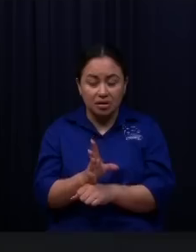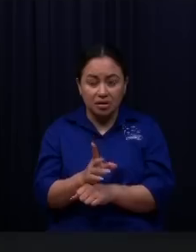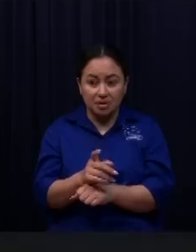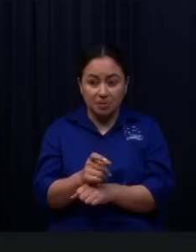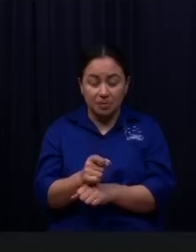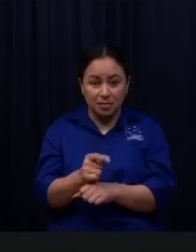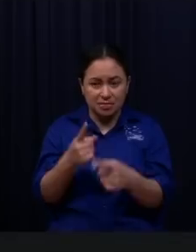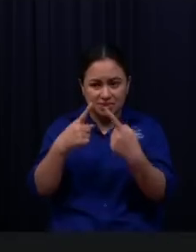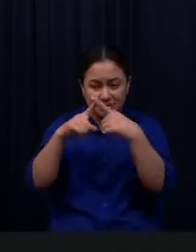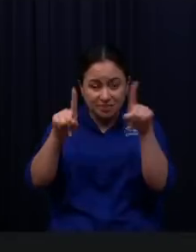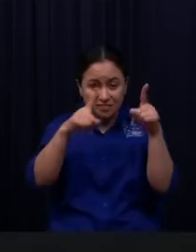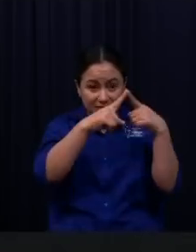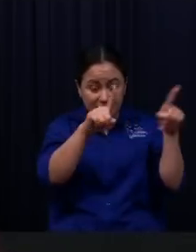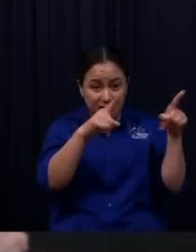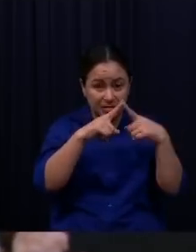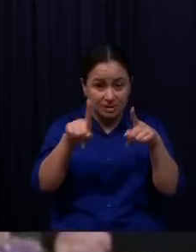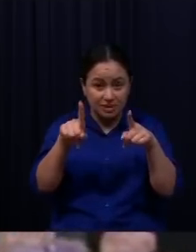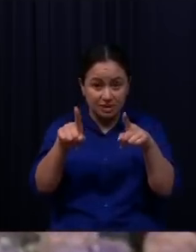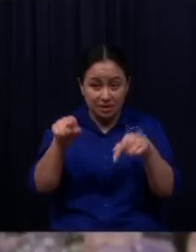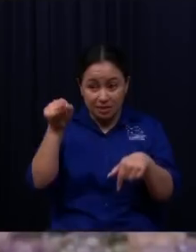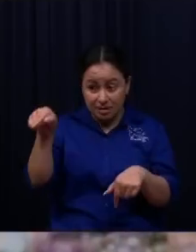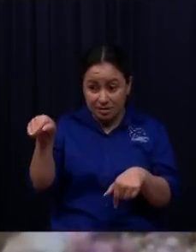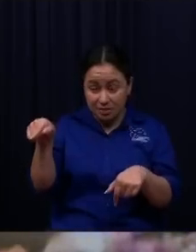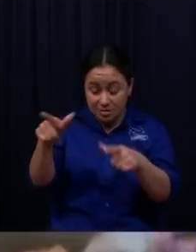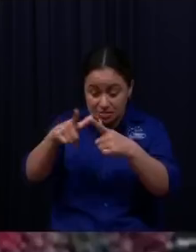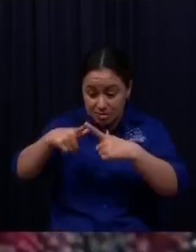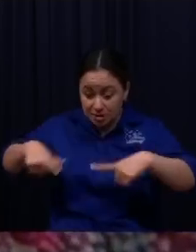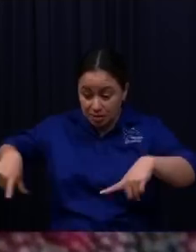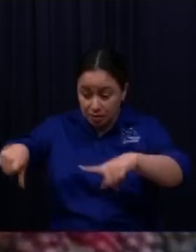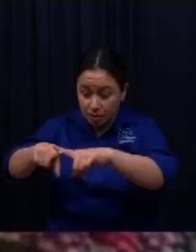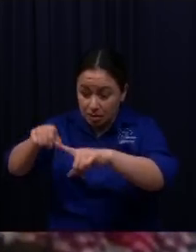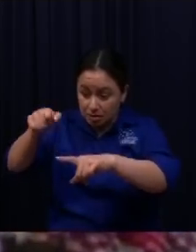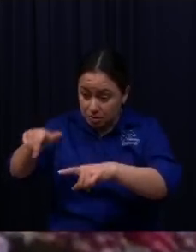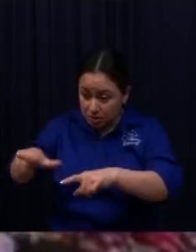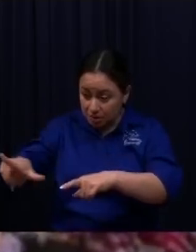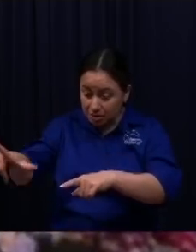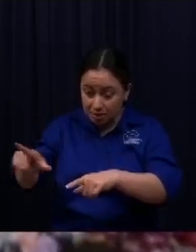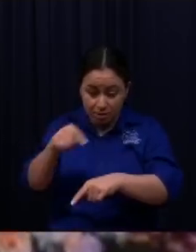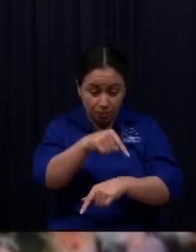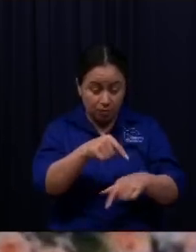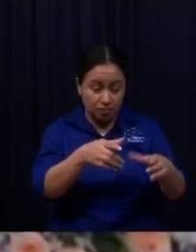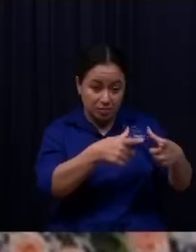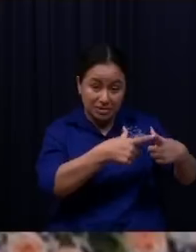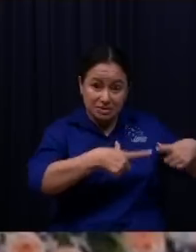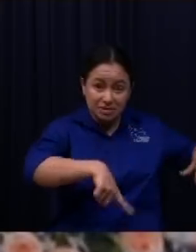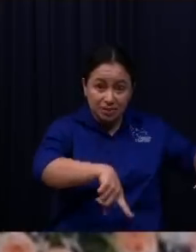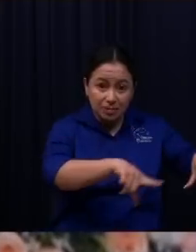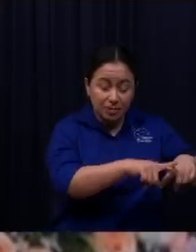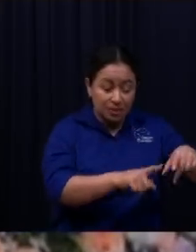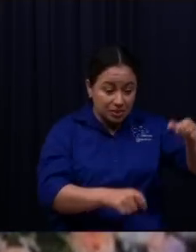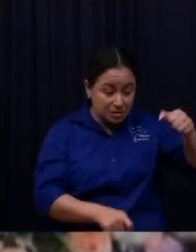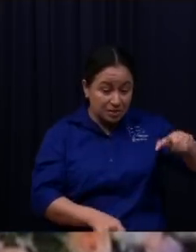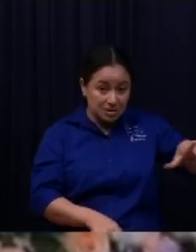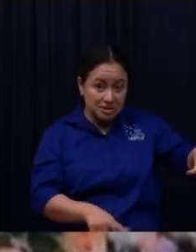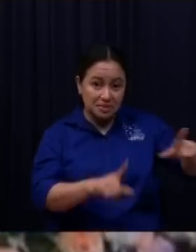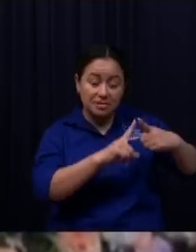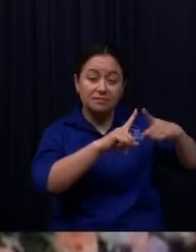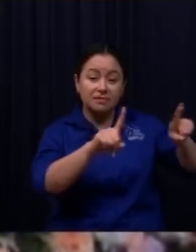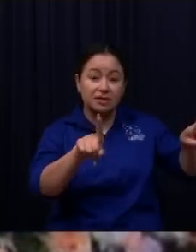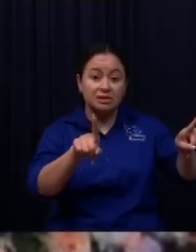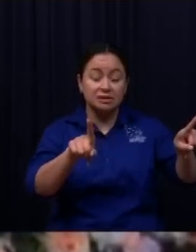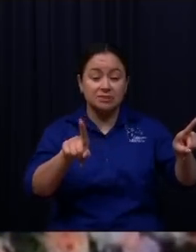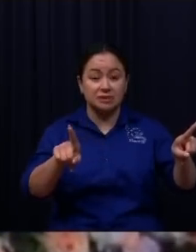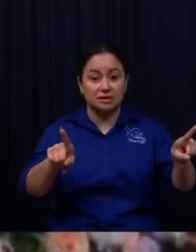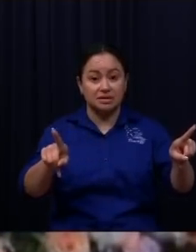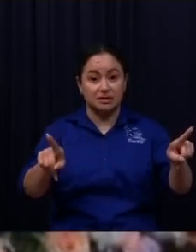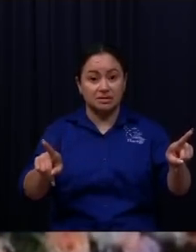un misionero inglés que llegó a un país del África Central, y en donde había un rey, le predicó el evangelio de alguna